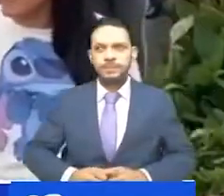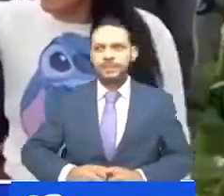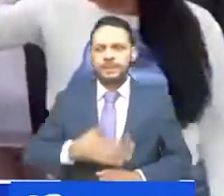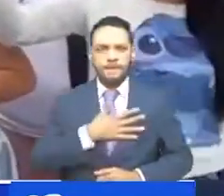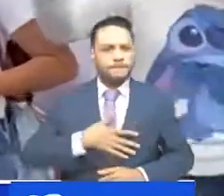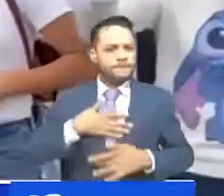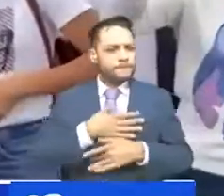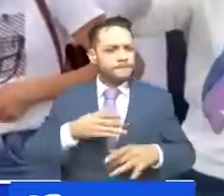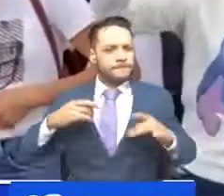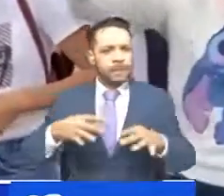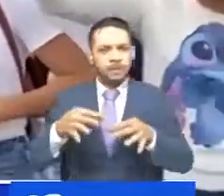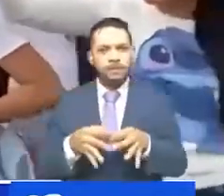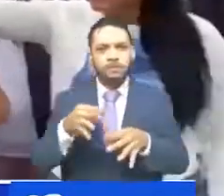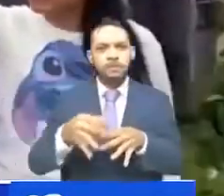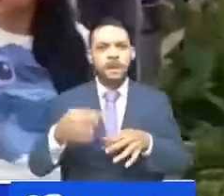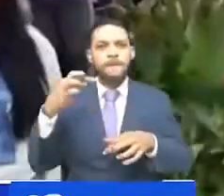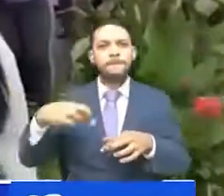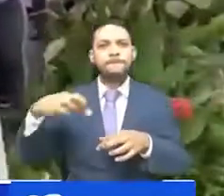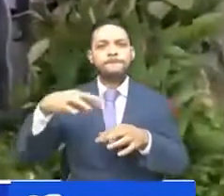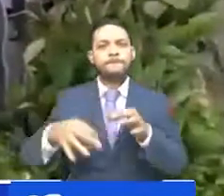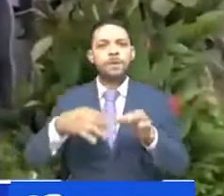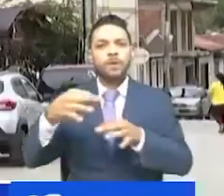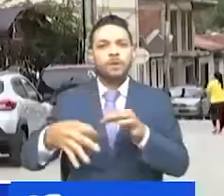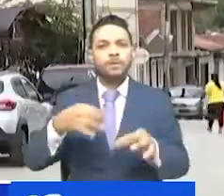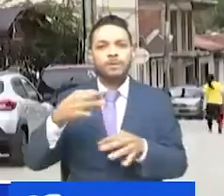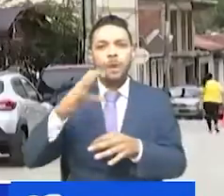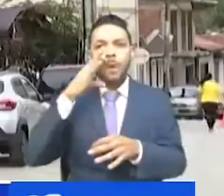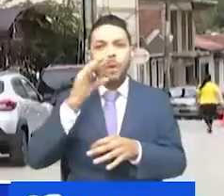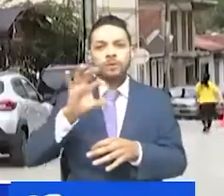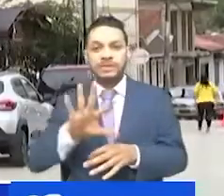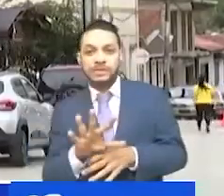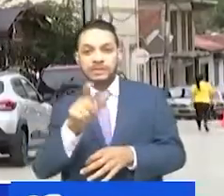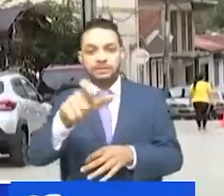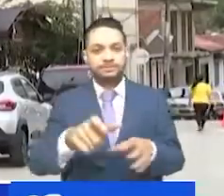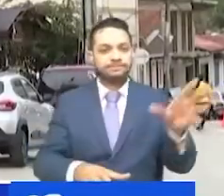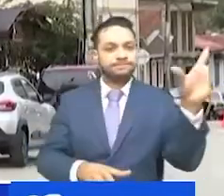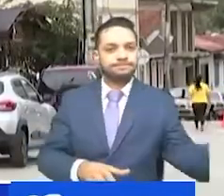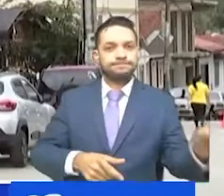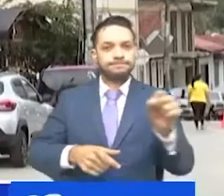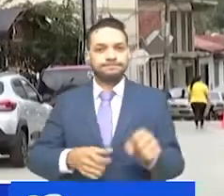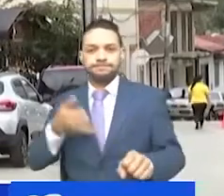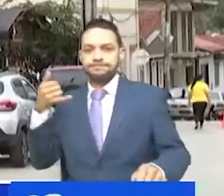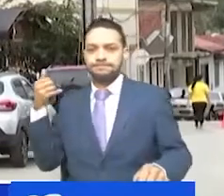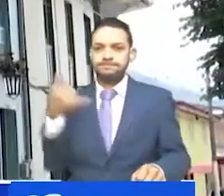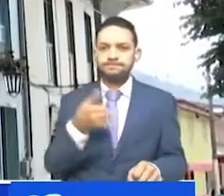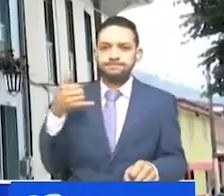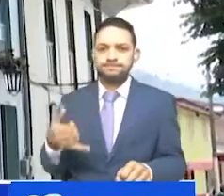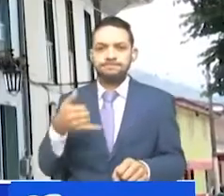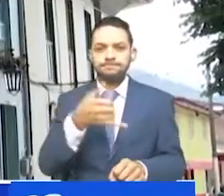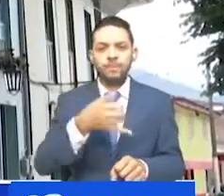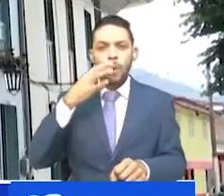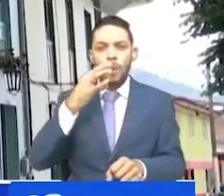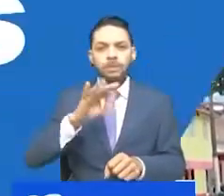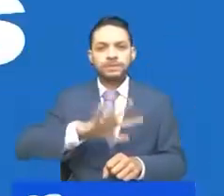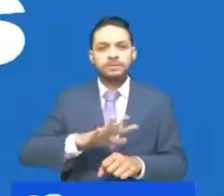Indignación en Pijao. Una mujer fue violada por 5 hombres mientras regresaba a casa con su novio.